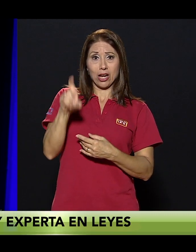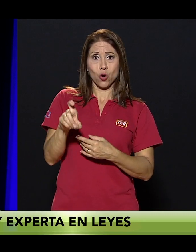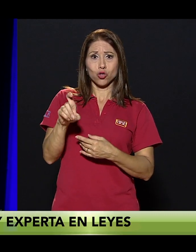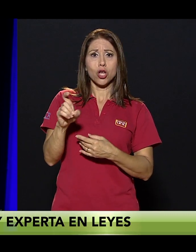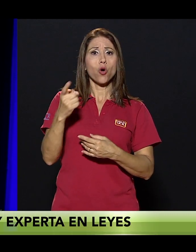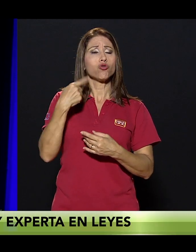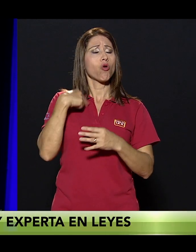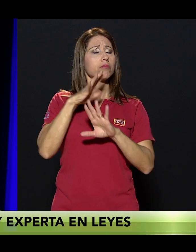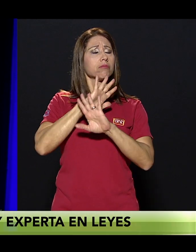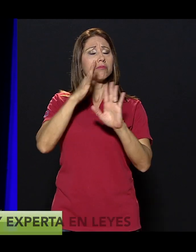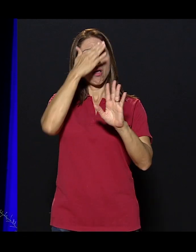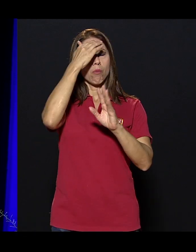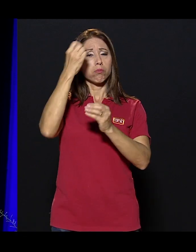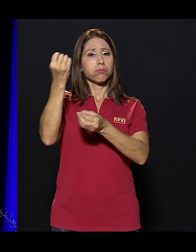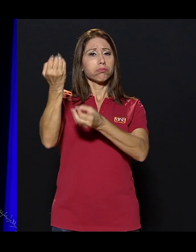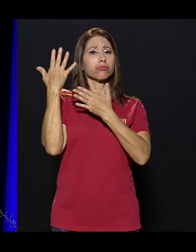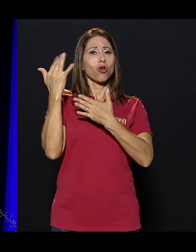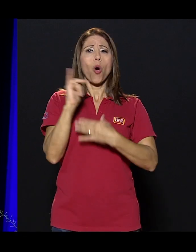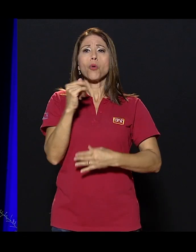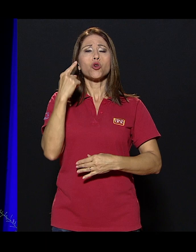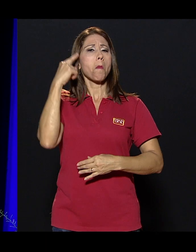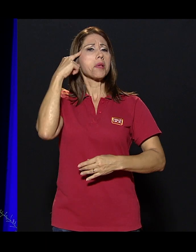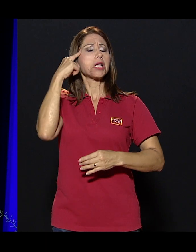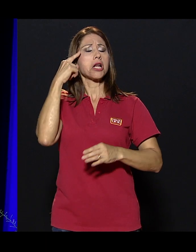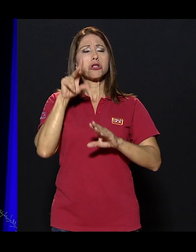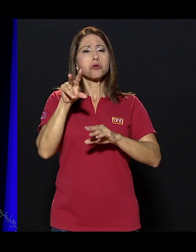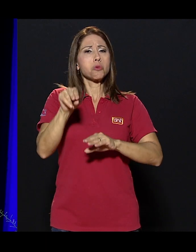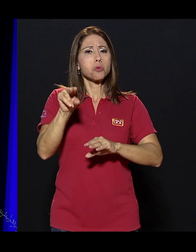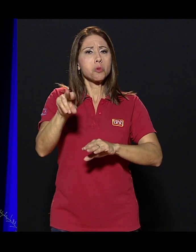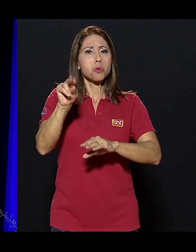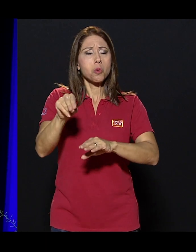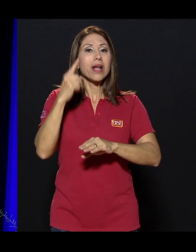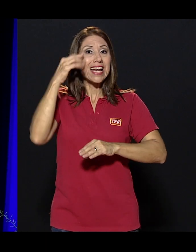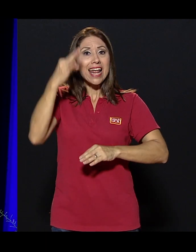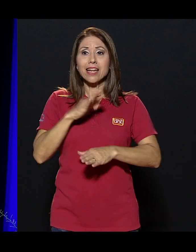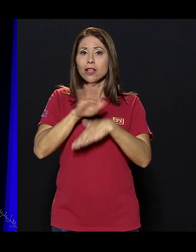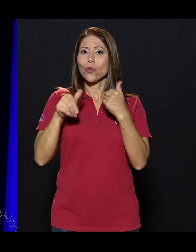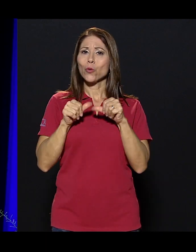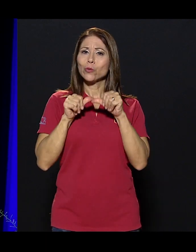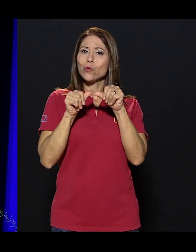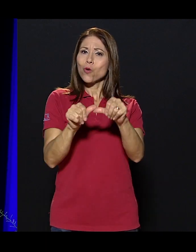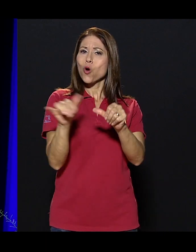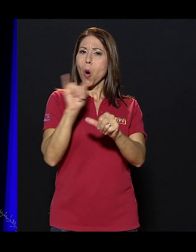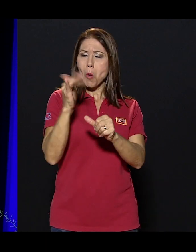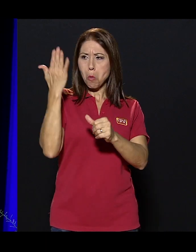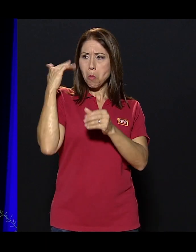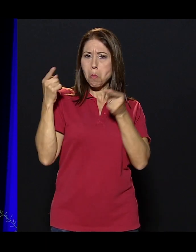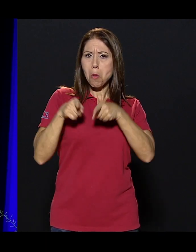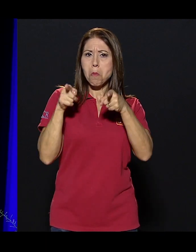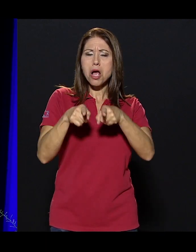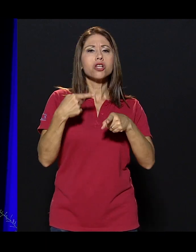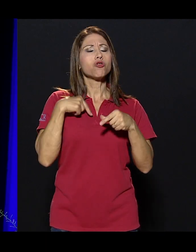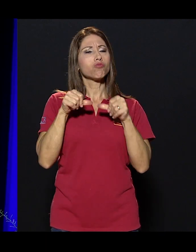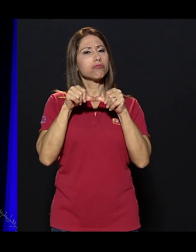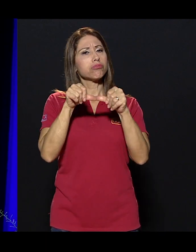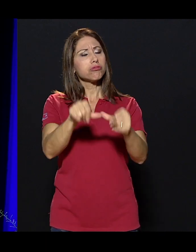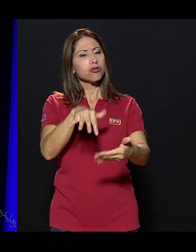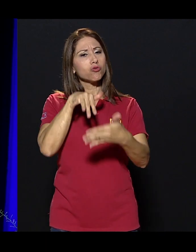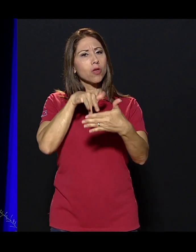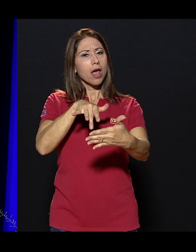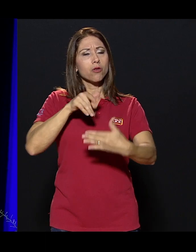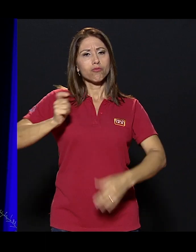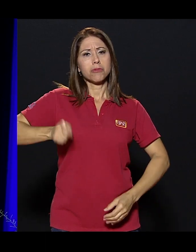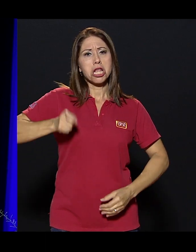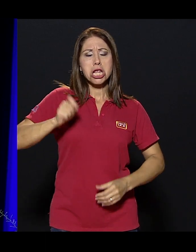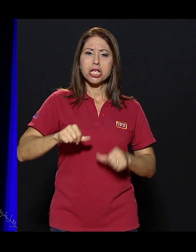de negación y creer que las cosas iban a seguir como estaban hasta ese momento. Y seguí estudiando Derecho,